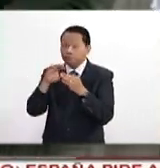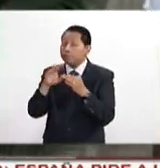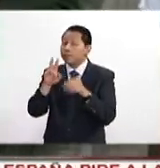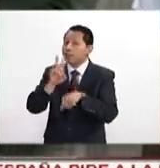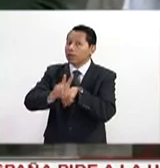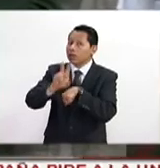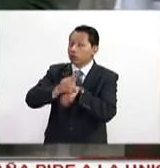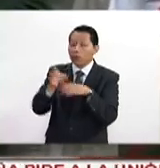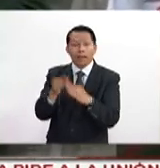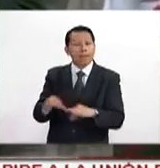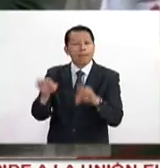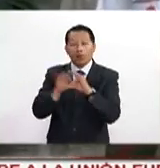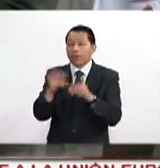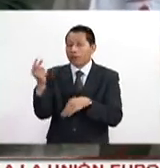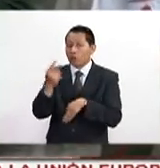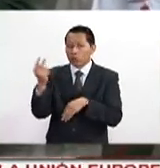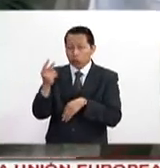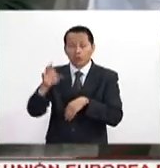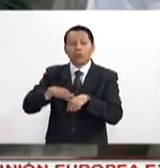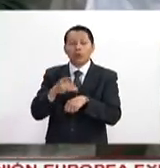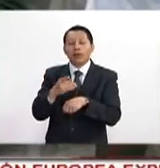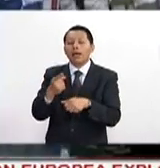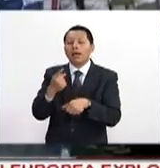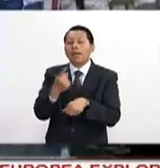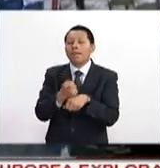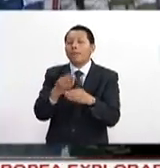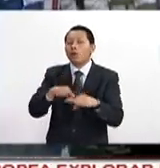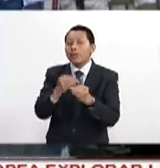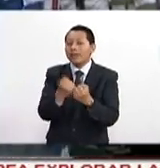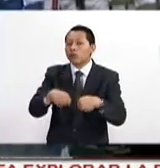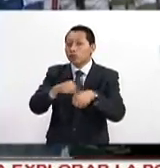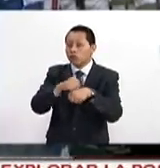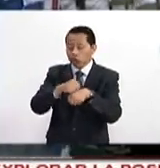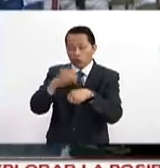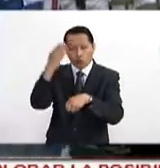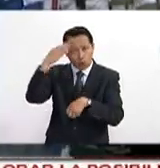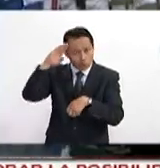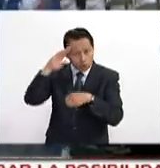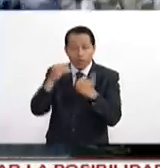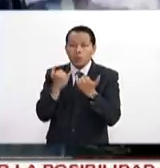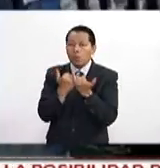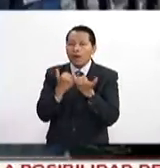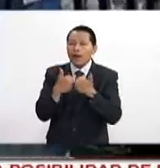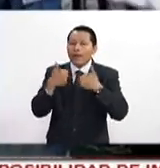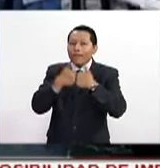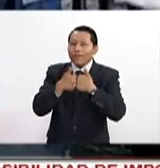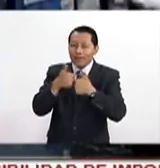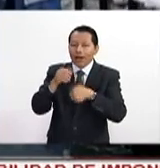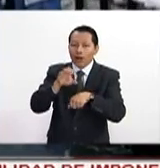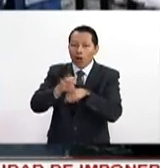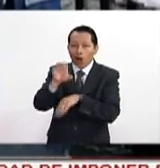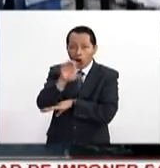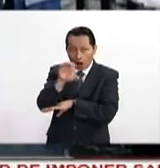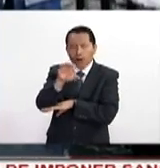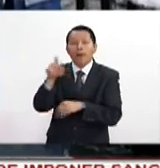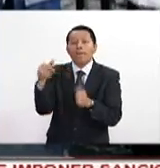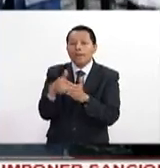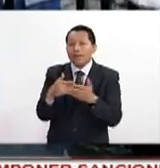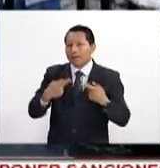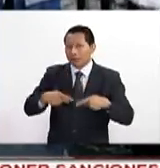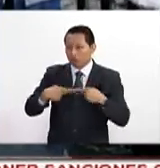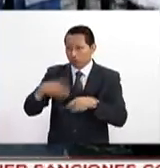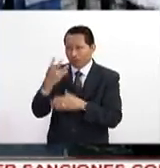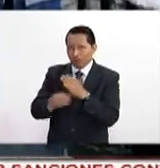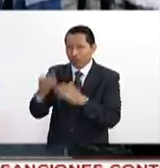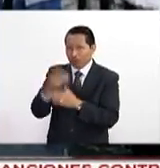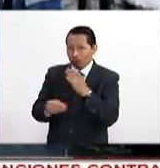ambos países, ya que es el principal socio de Cuba y comparte una extensa frontera con Colombia, por la que miles de personas huyen de